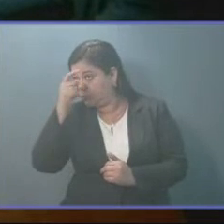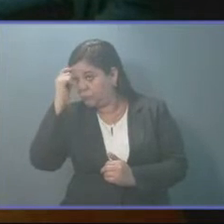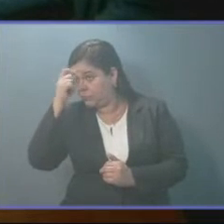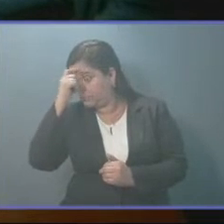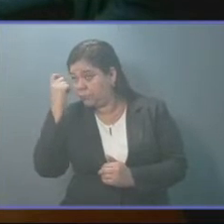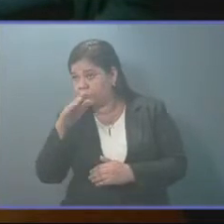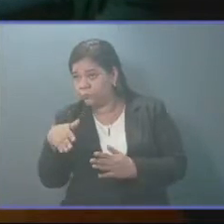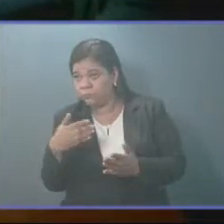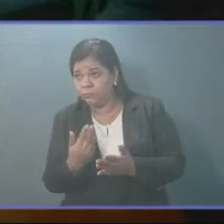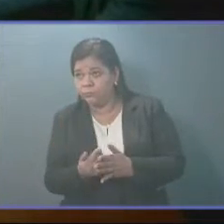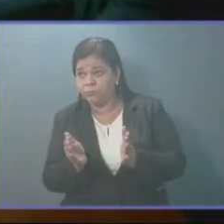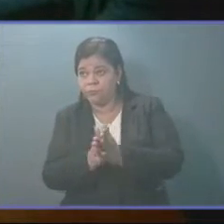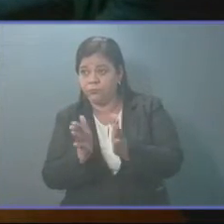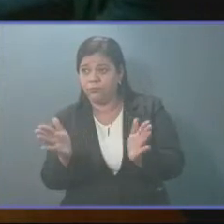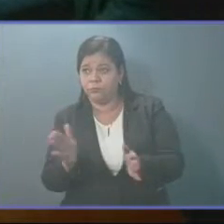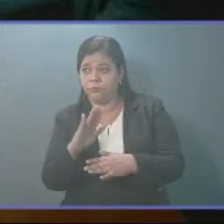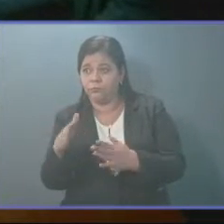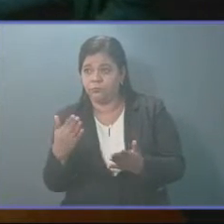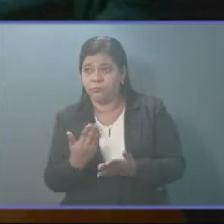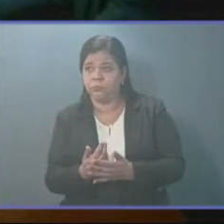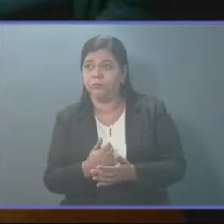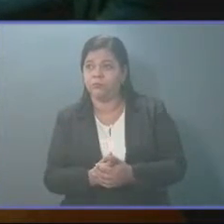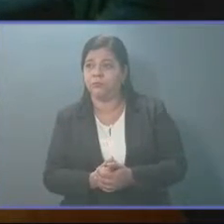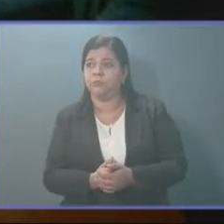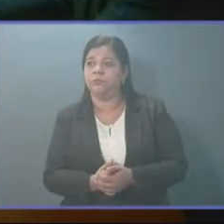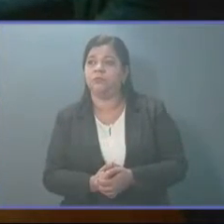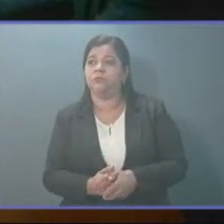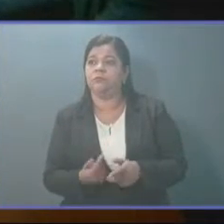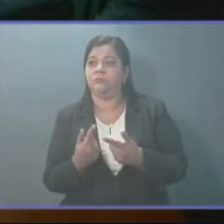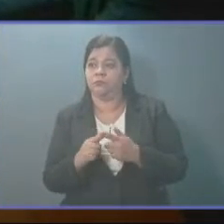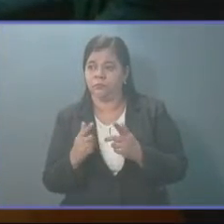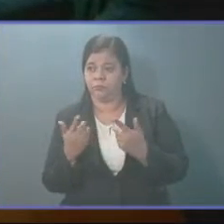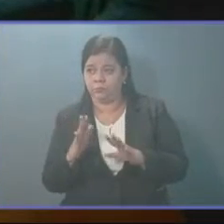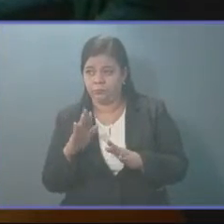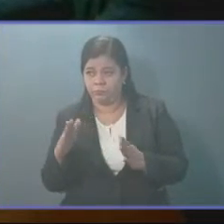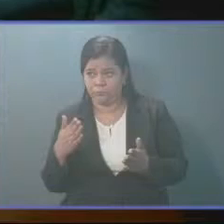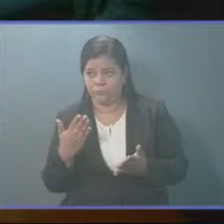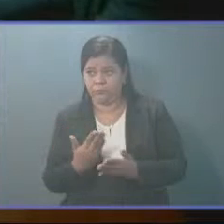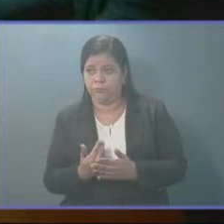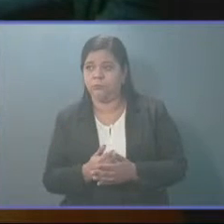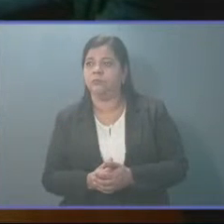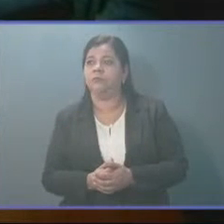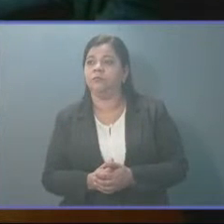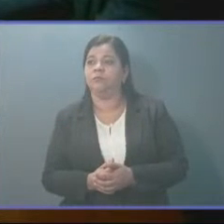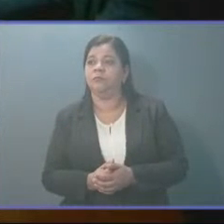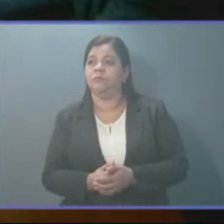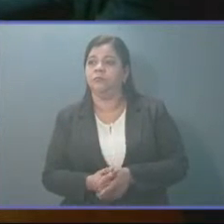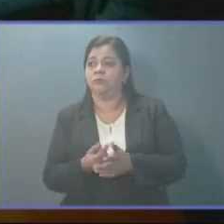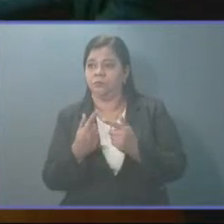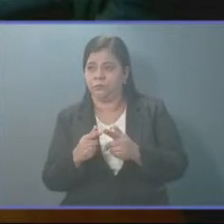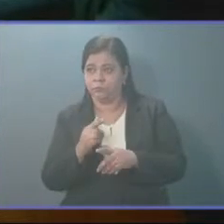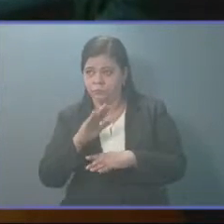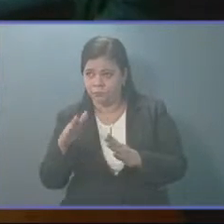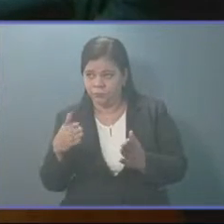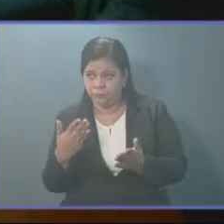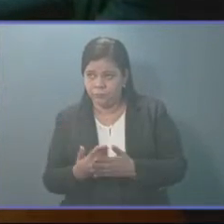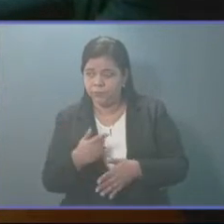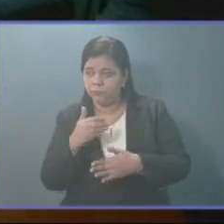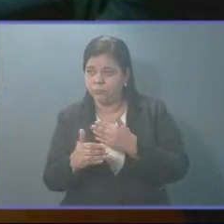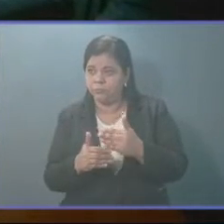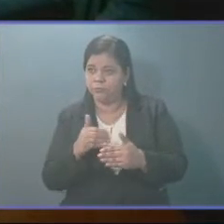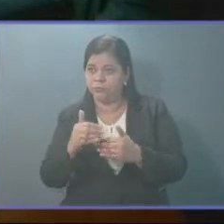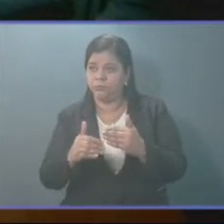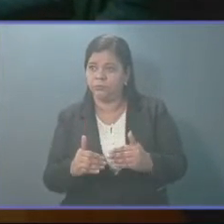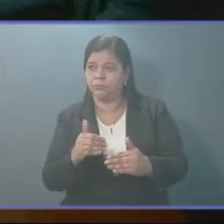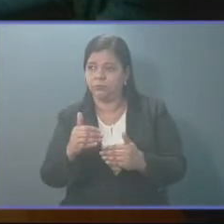situación de vulnerabilidad en los que existan regímenes legales especiales diferentes a los señalados en el Código de Trabajo, el juez o tribunal deberá